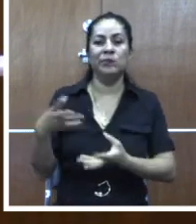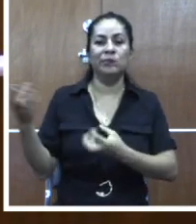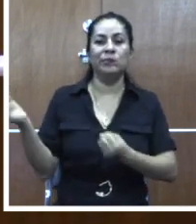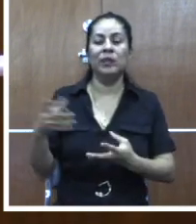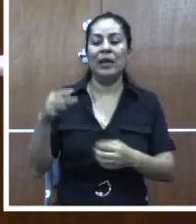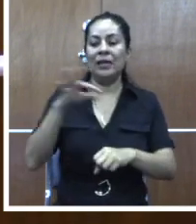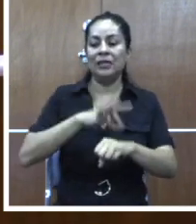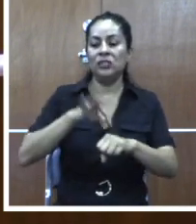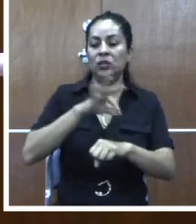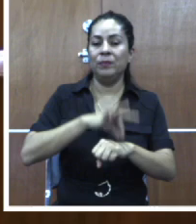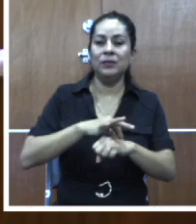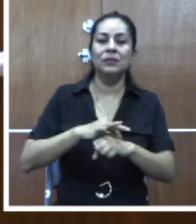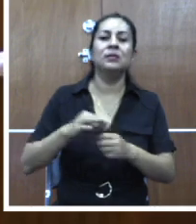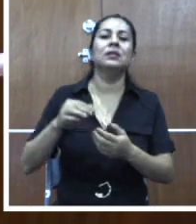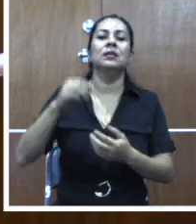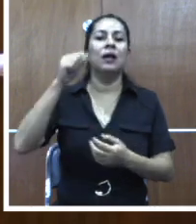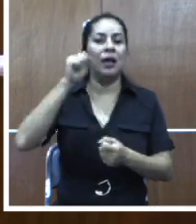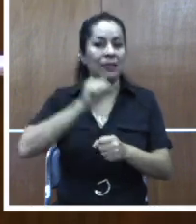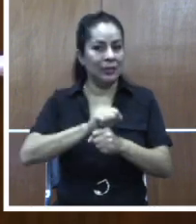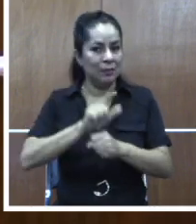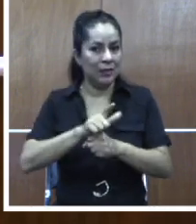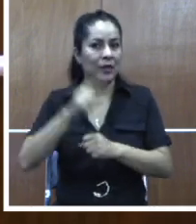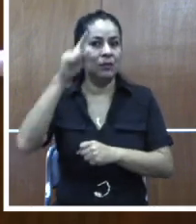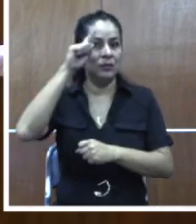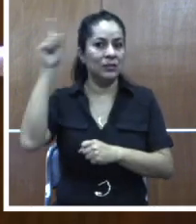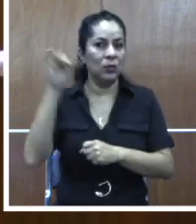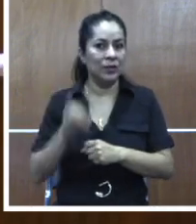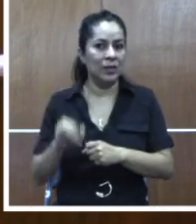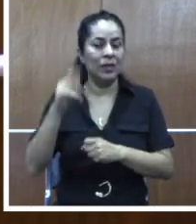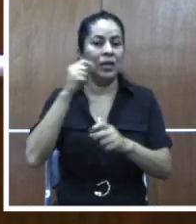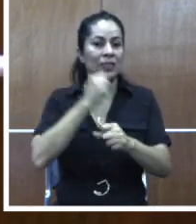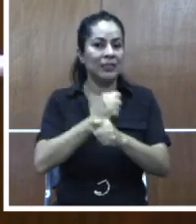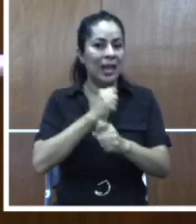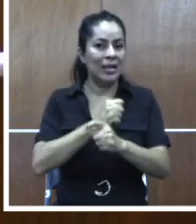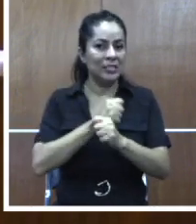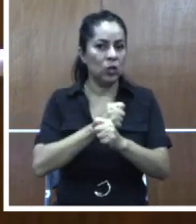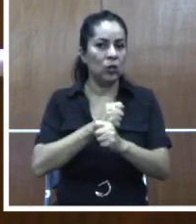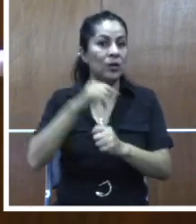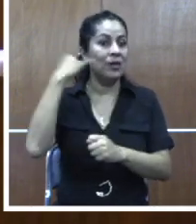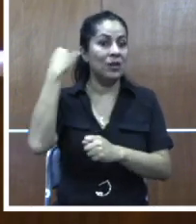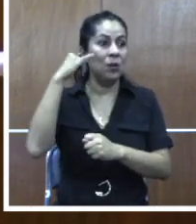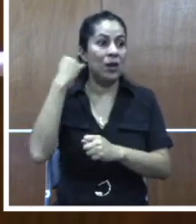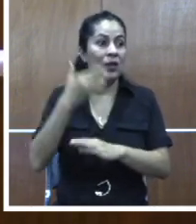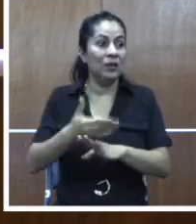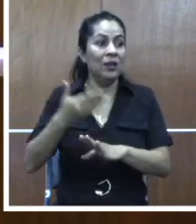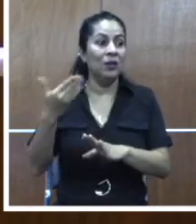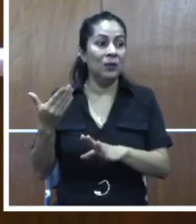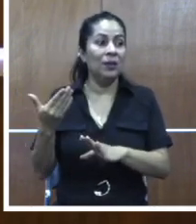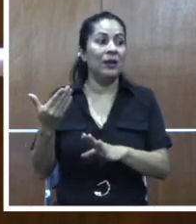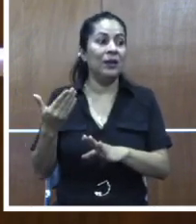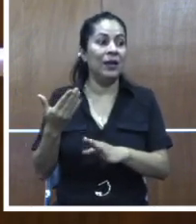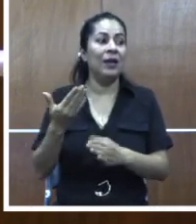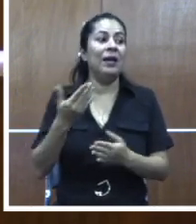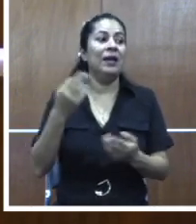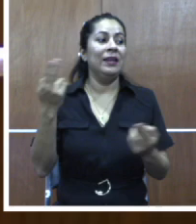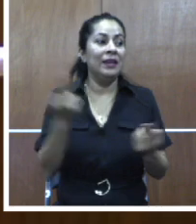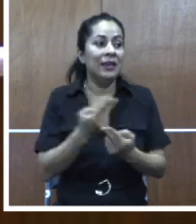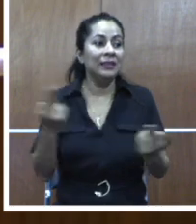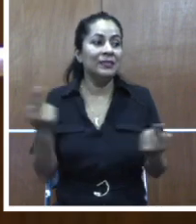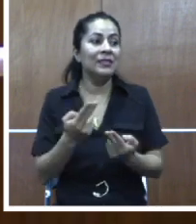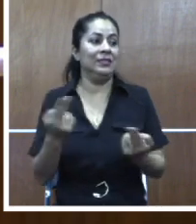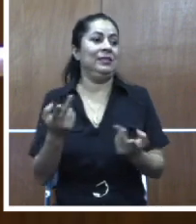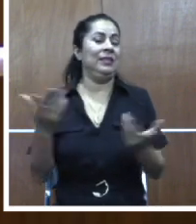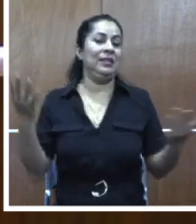en Chilpancingo, Ciudad Altamirano, Zihuatanejo, Taxco e Iguala. De lo anterior se desprende la necesidad